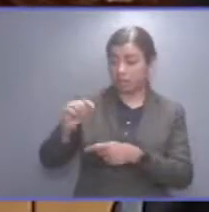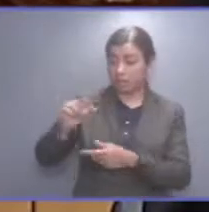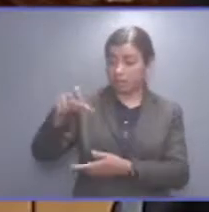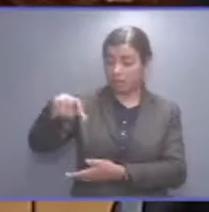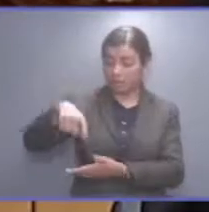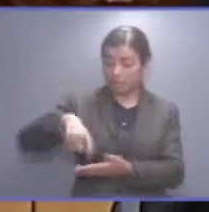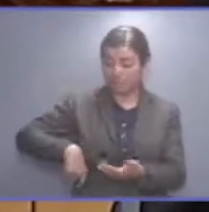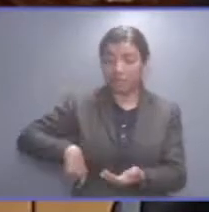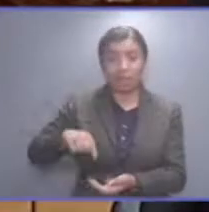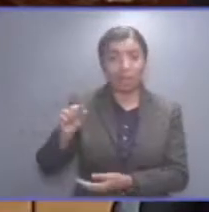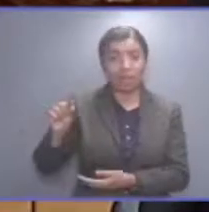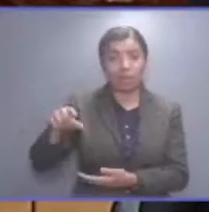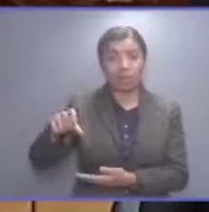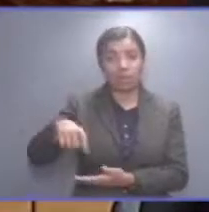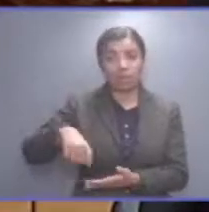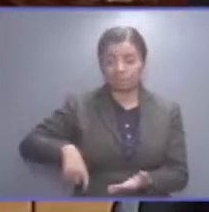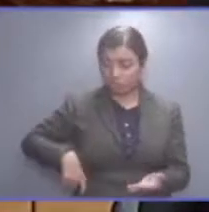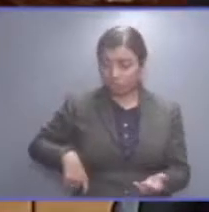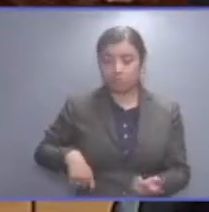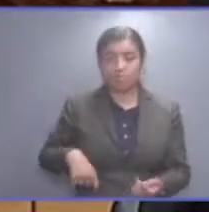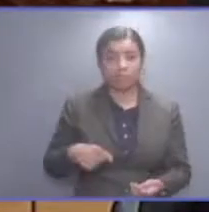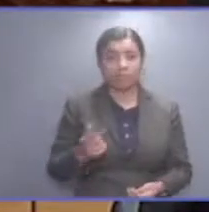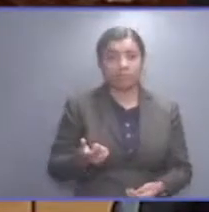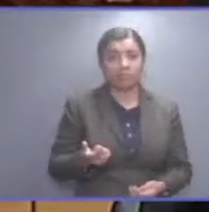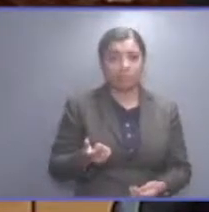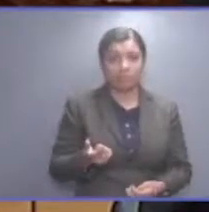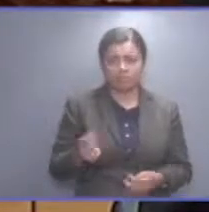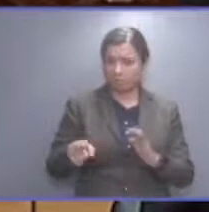utilizan, la tarjeta era denegada.